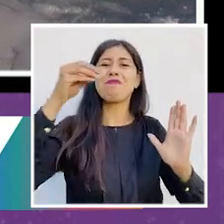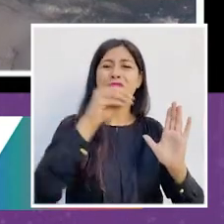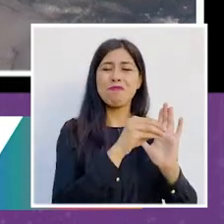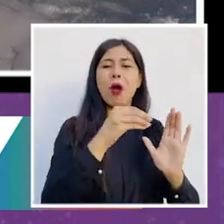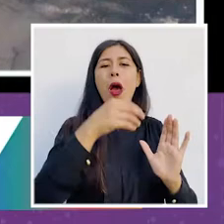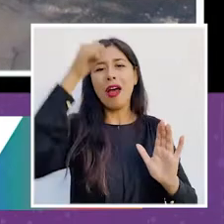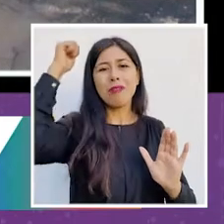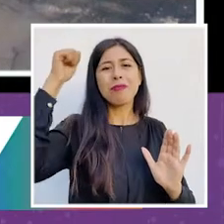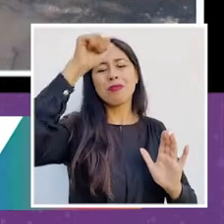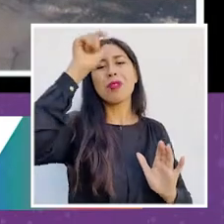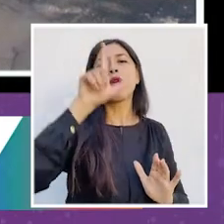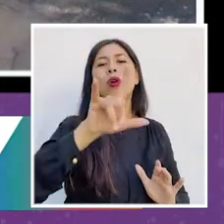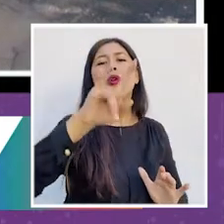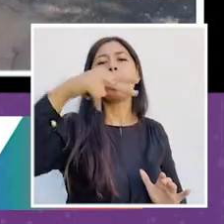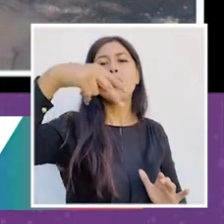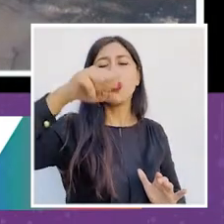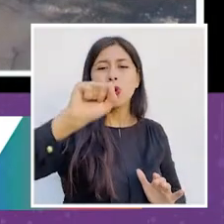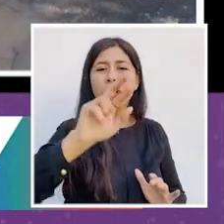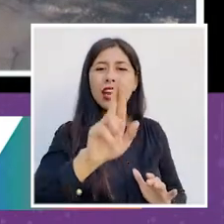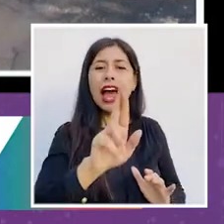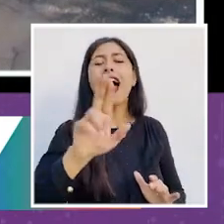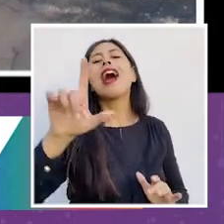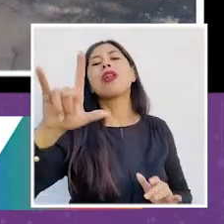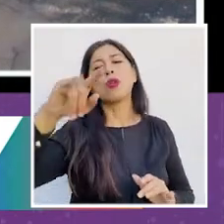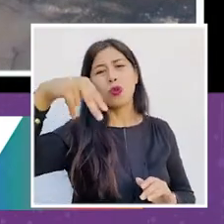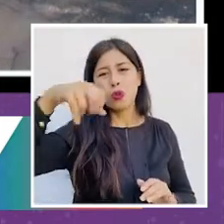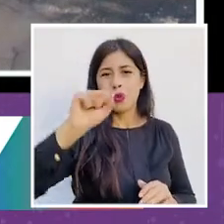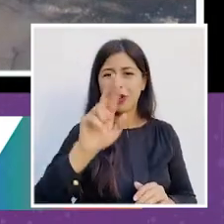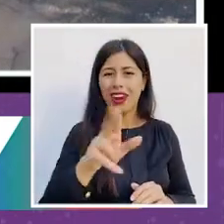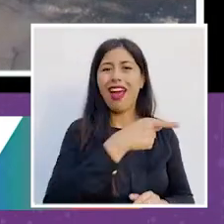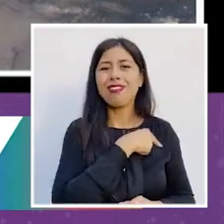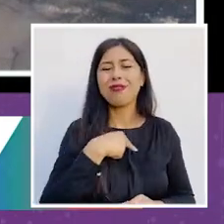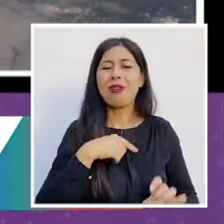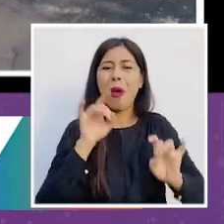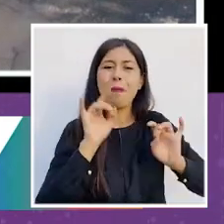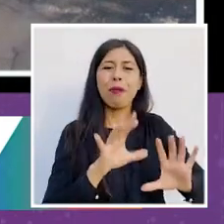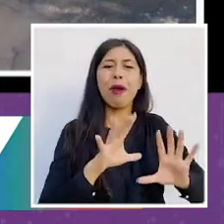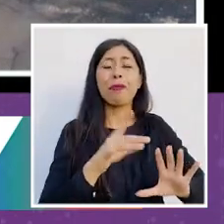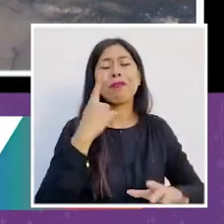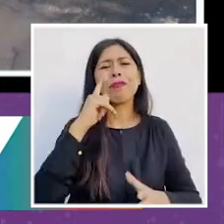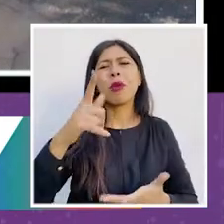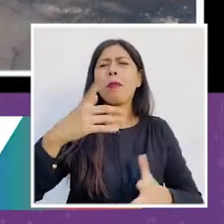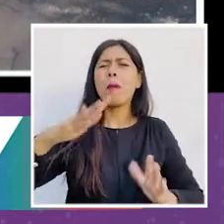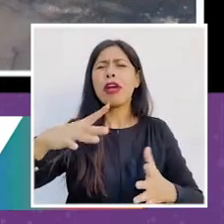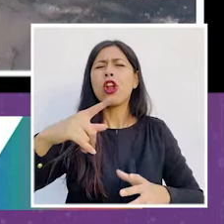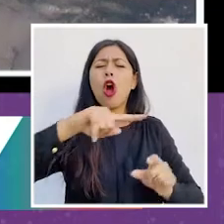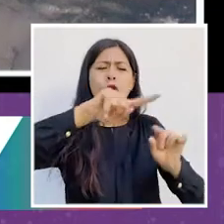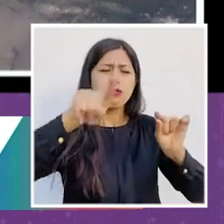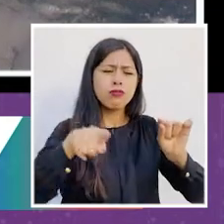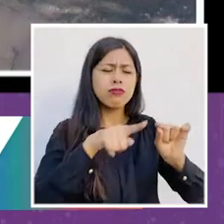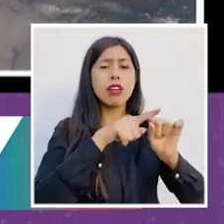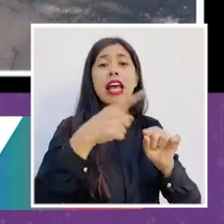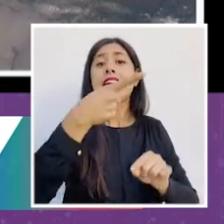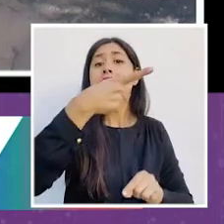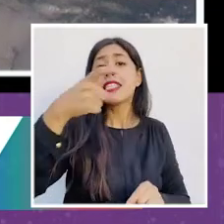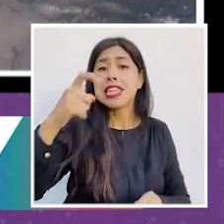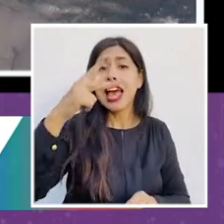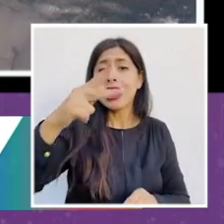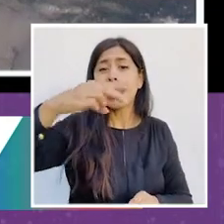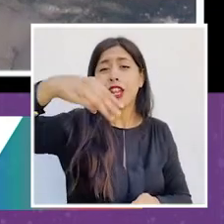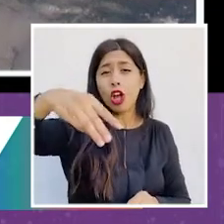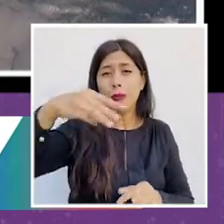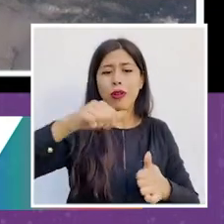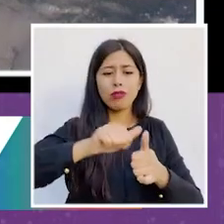bauticé como el lunar lunar. Es un circulito de unos 100 kilómetros de diámetro.